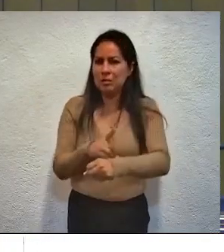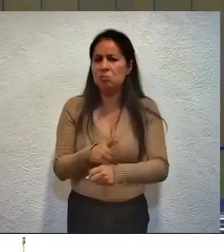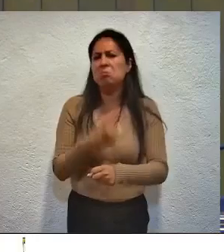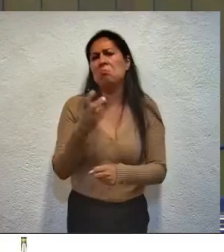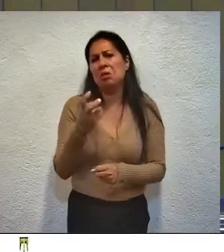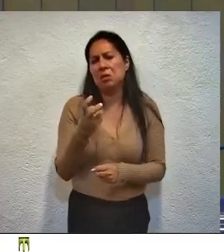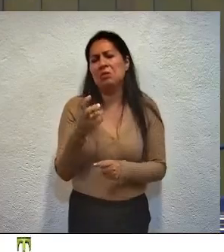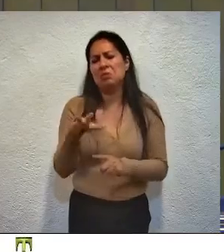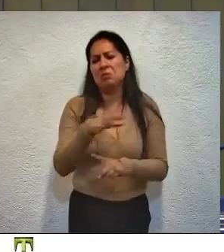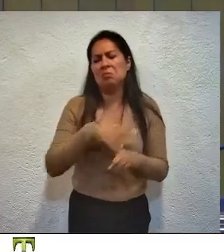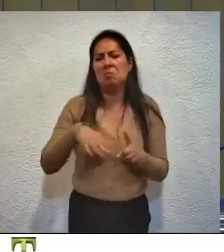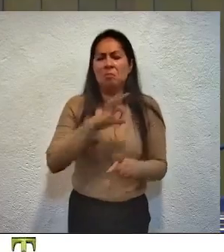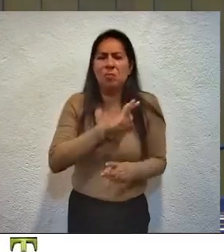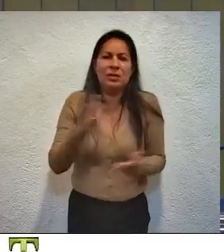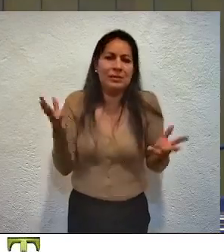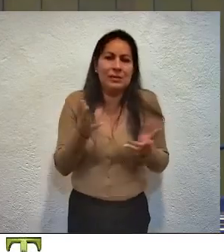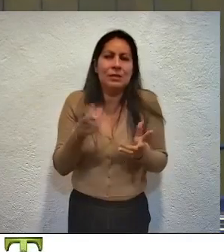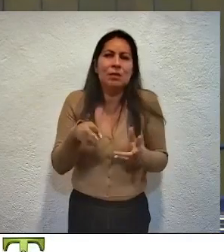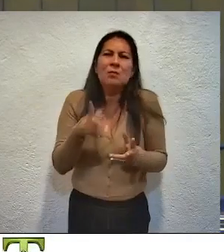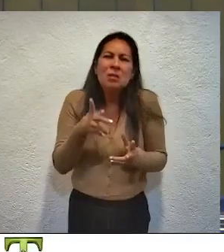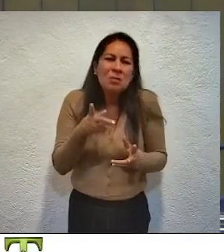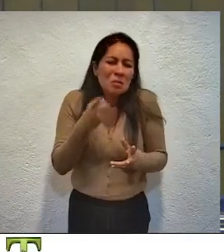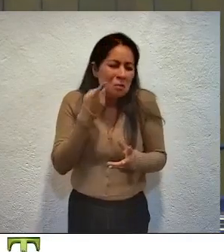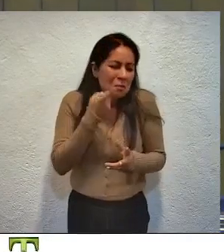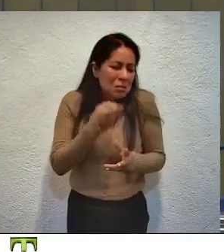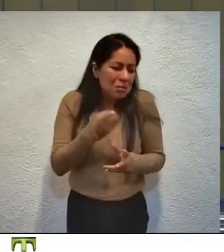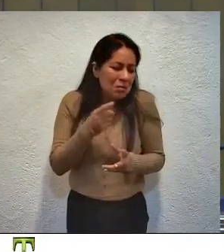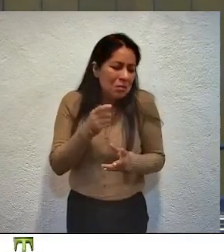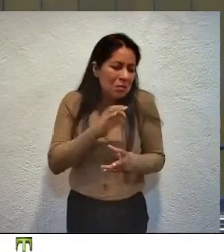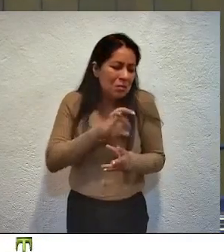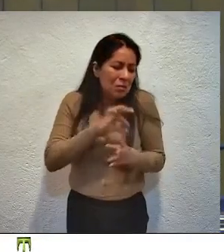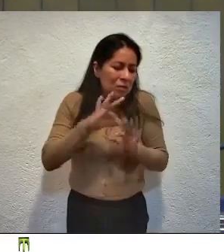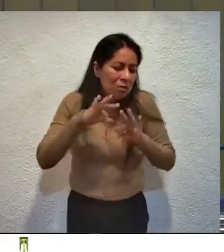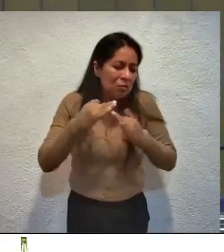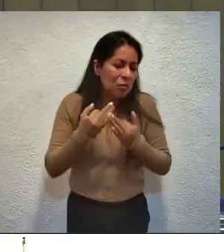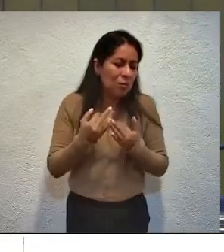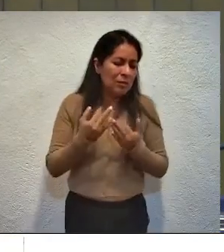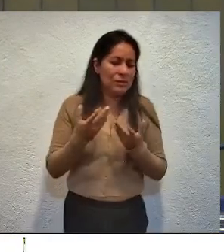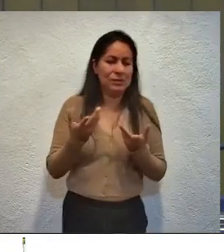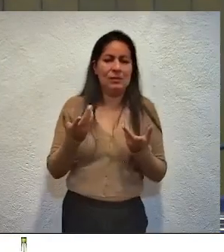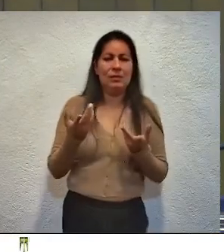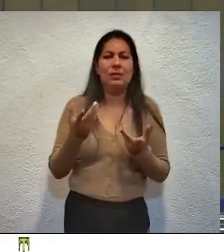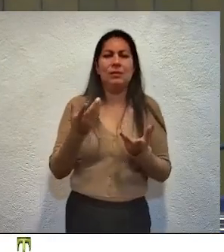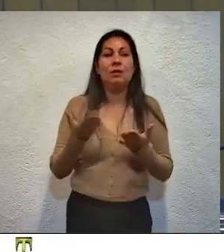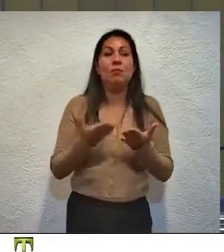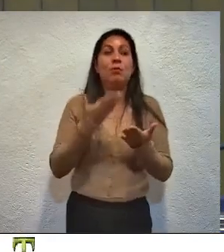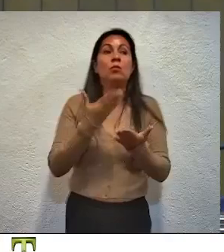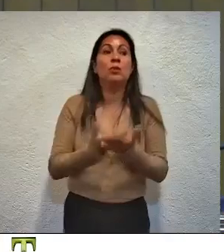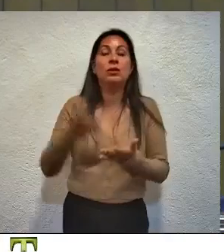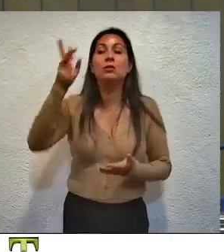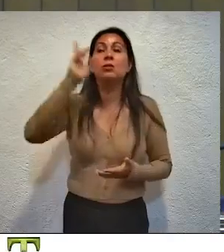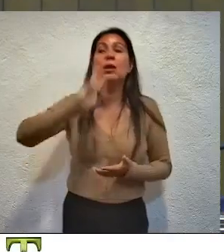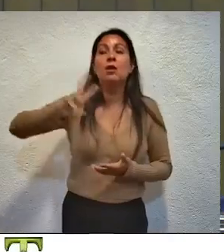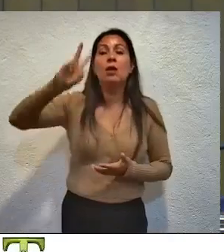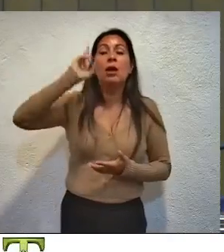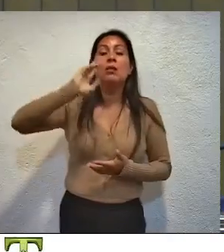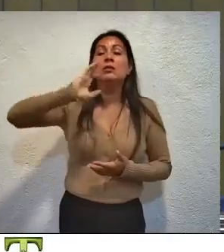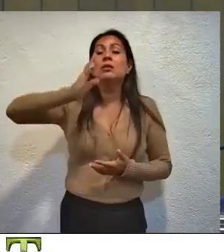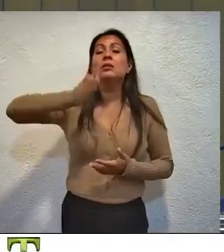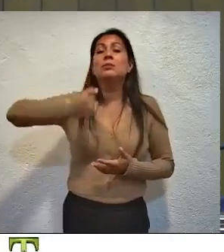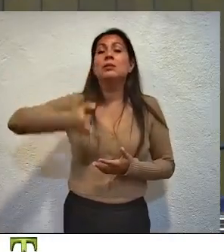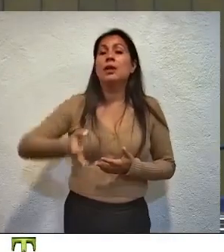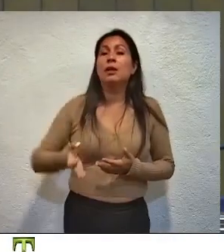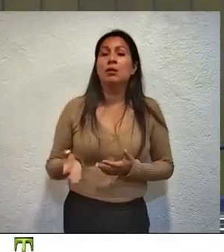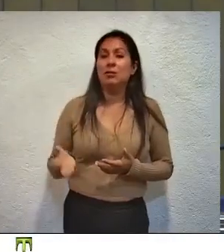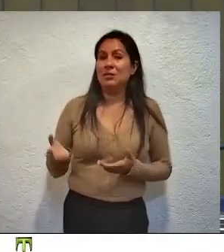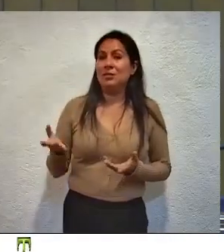es un escenario posible, pero pueden darse también otro tipo de escenarios que sean propuestos, valorados y aprobados desde